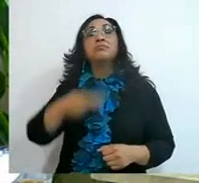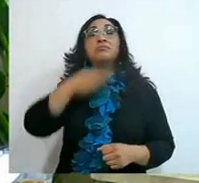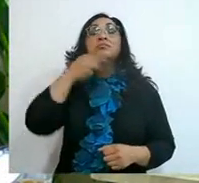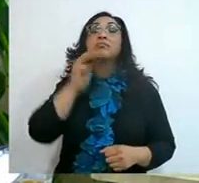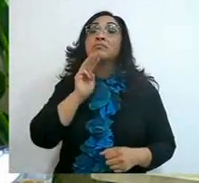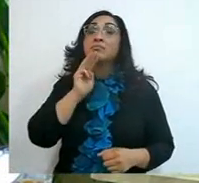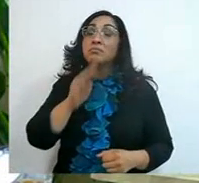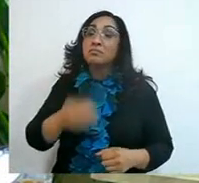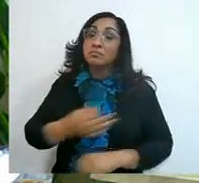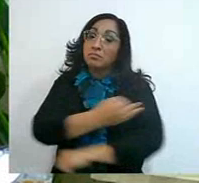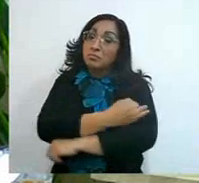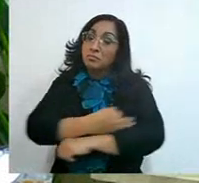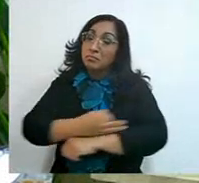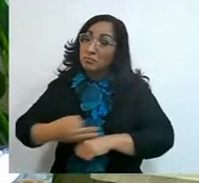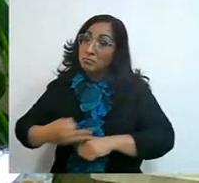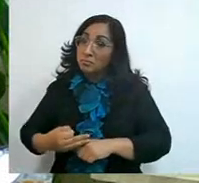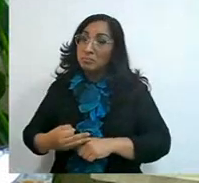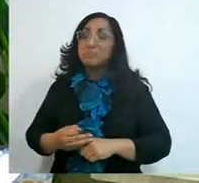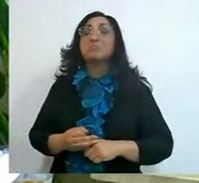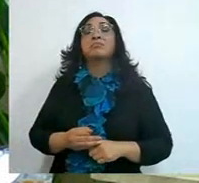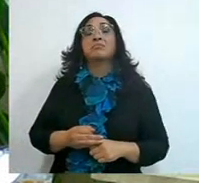Y mataron